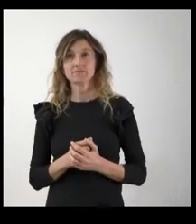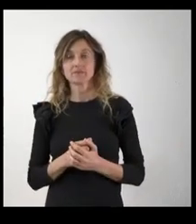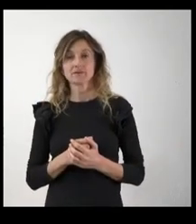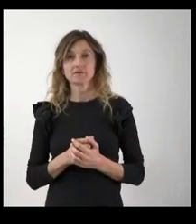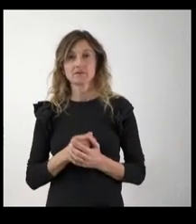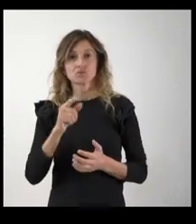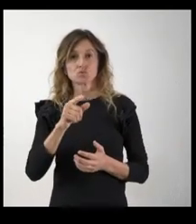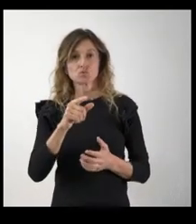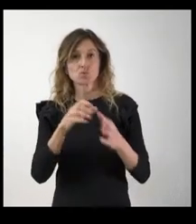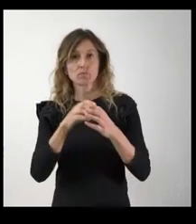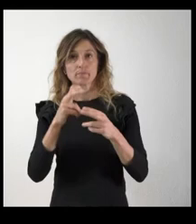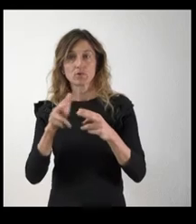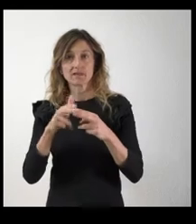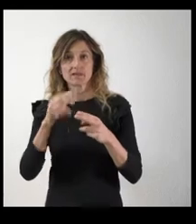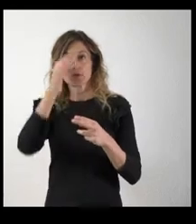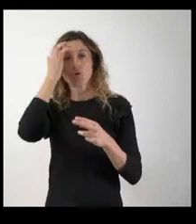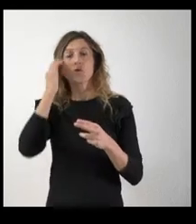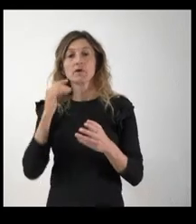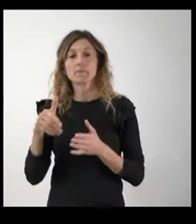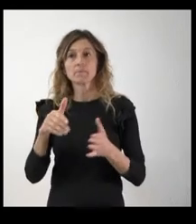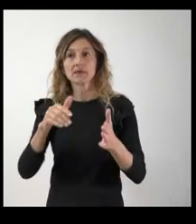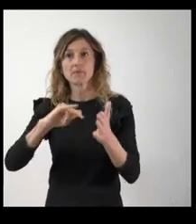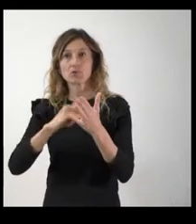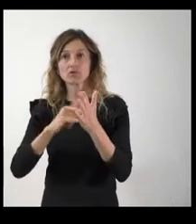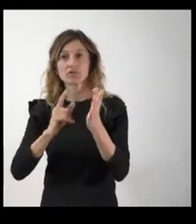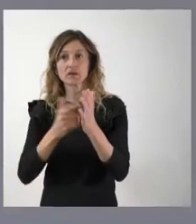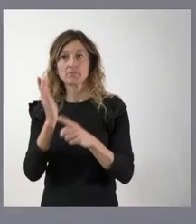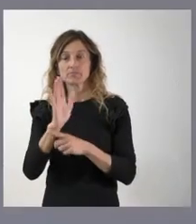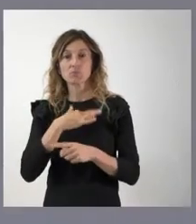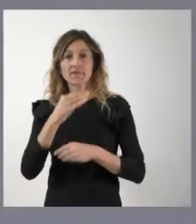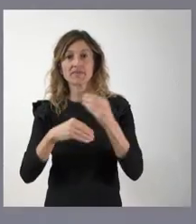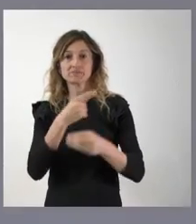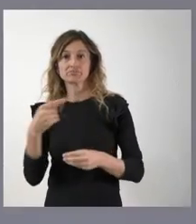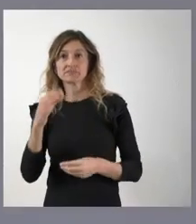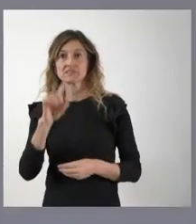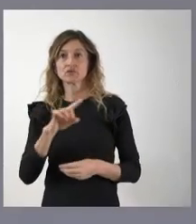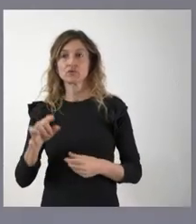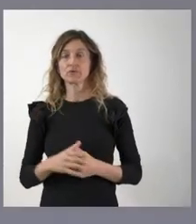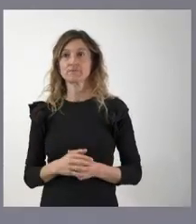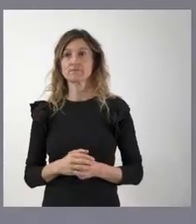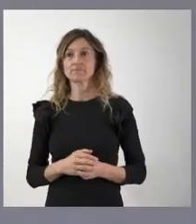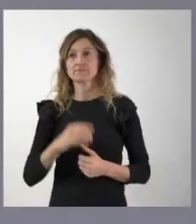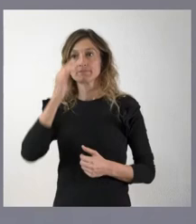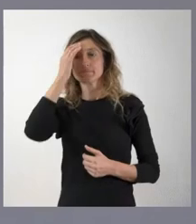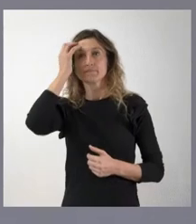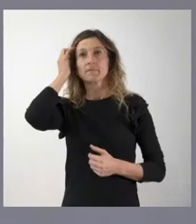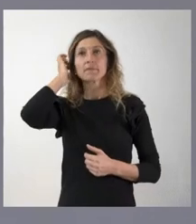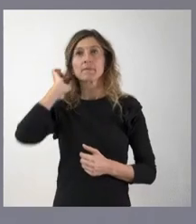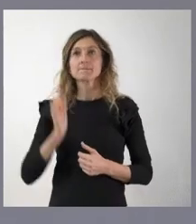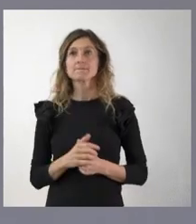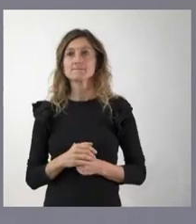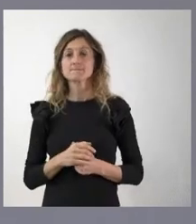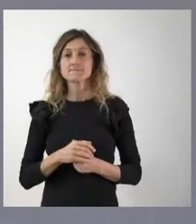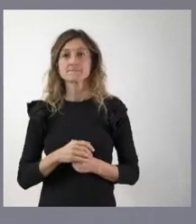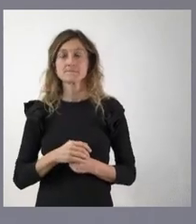puede enmendar por esa vía el proyecto de ley que acaban de presentar Sí y luego creo que saber querías